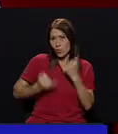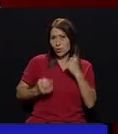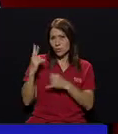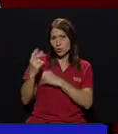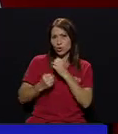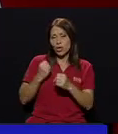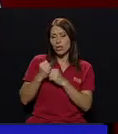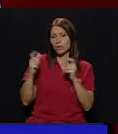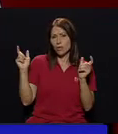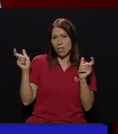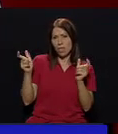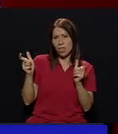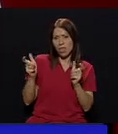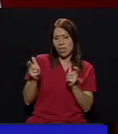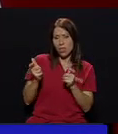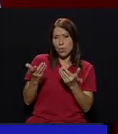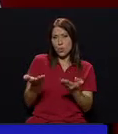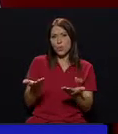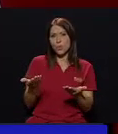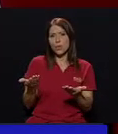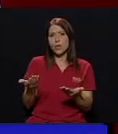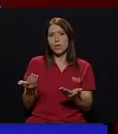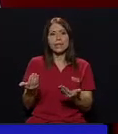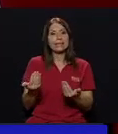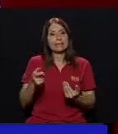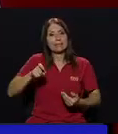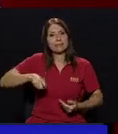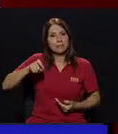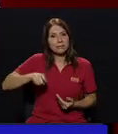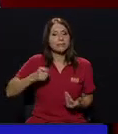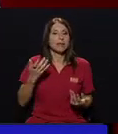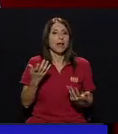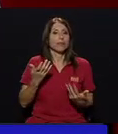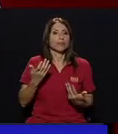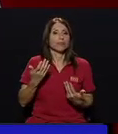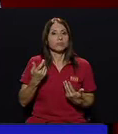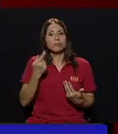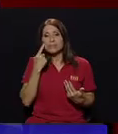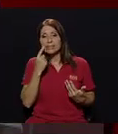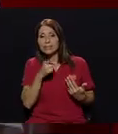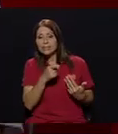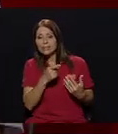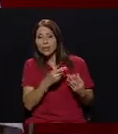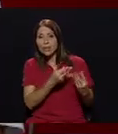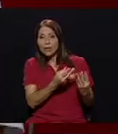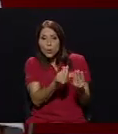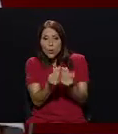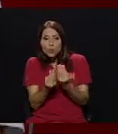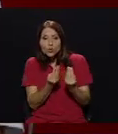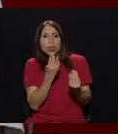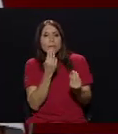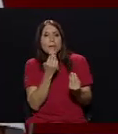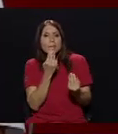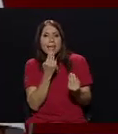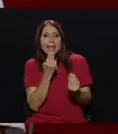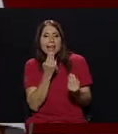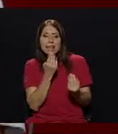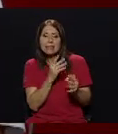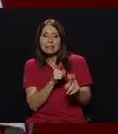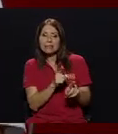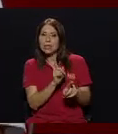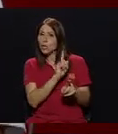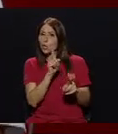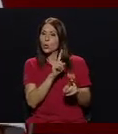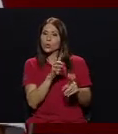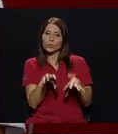miel ha visto una merma, ¿verdad?, en la producción como tal, y ha tenido la necesidad de dejar la producción de